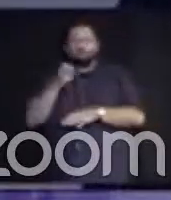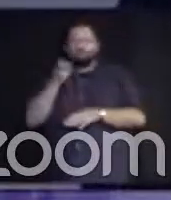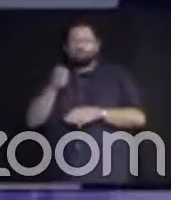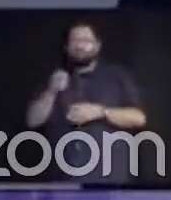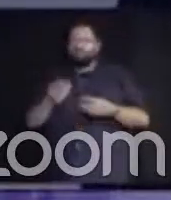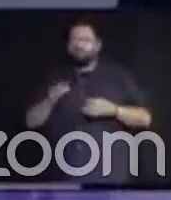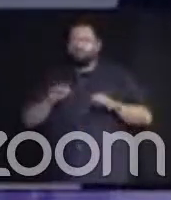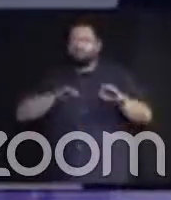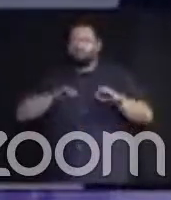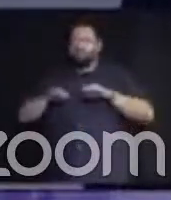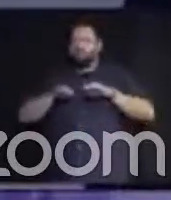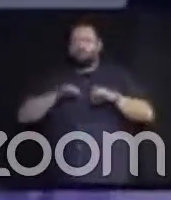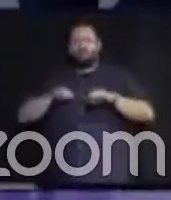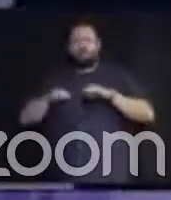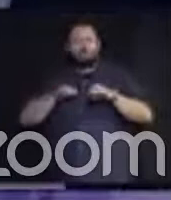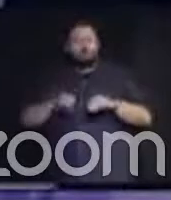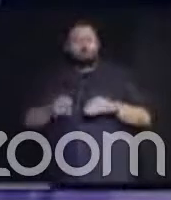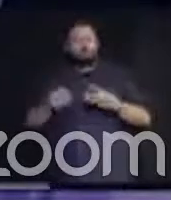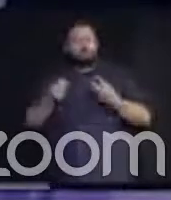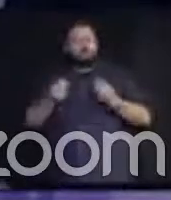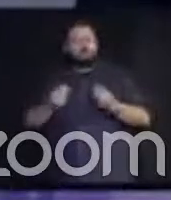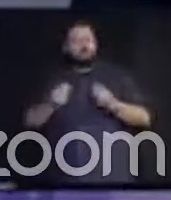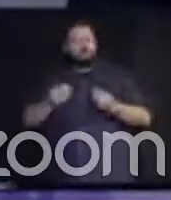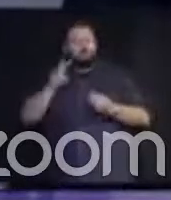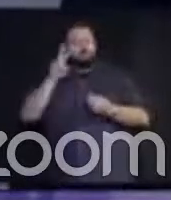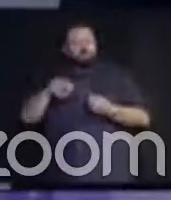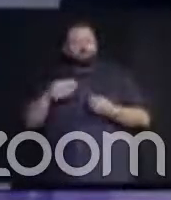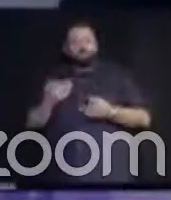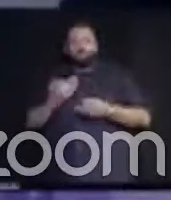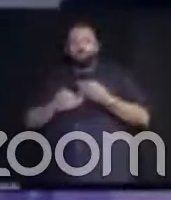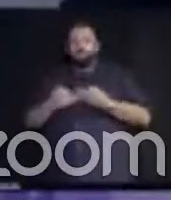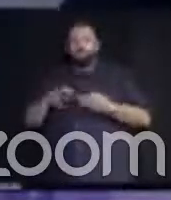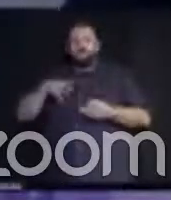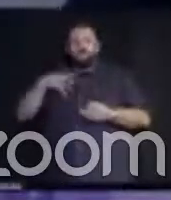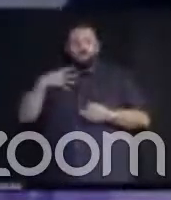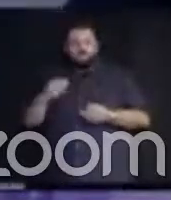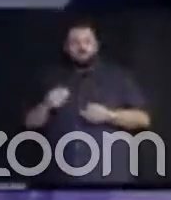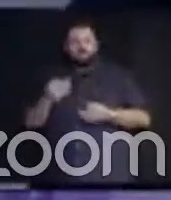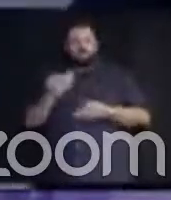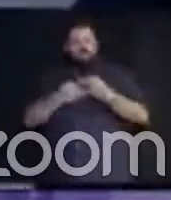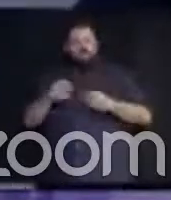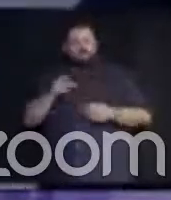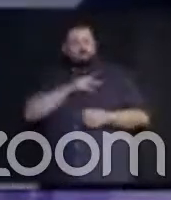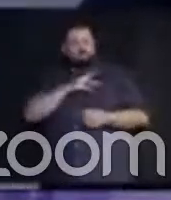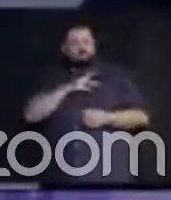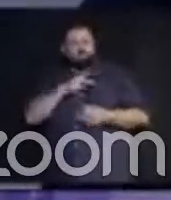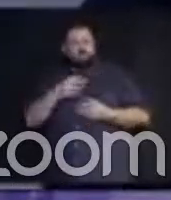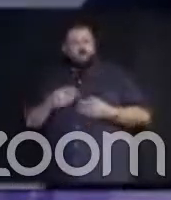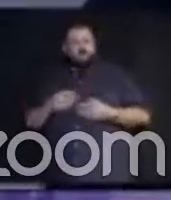un trabajo de mucho entrego de alma.